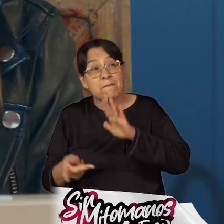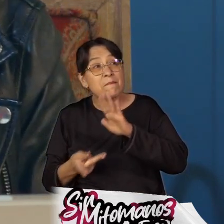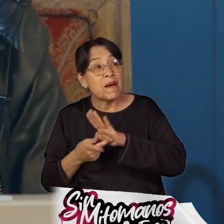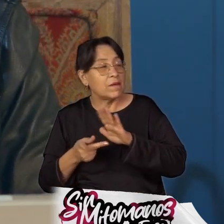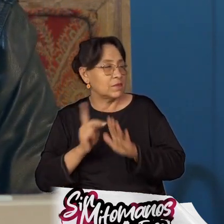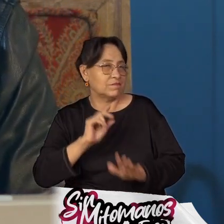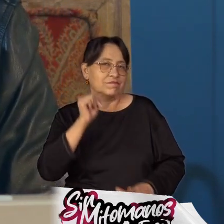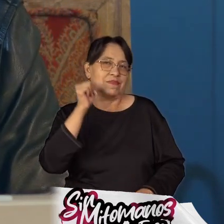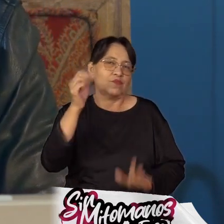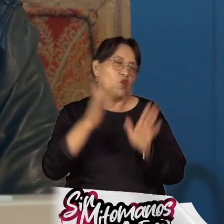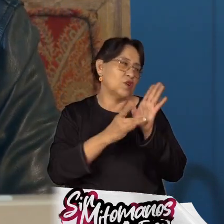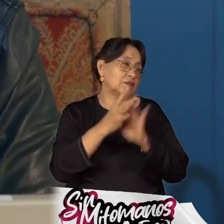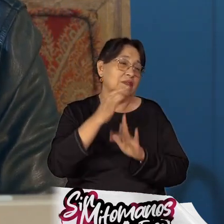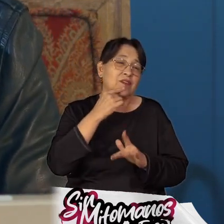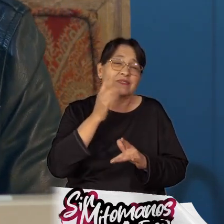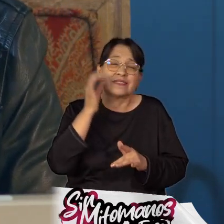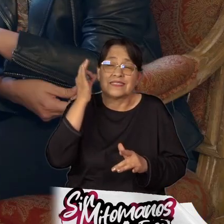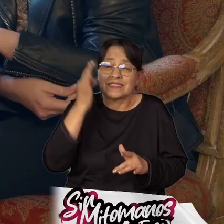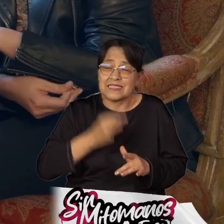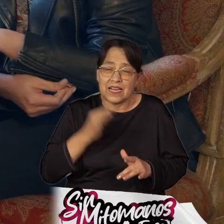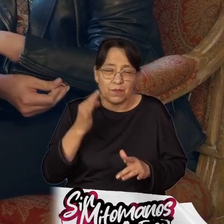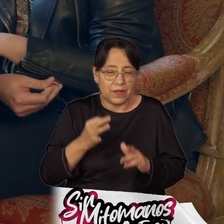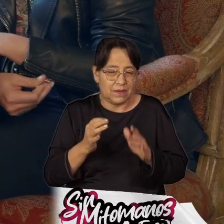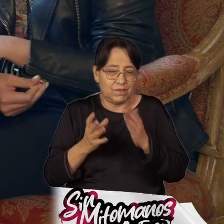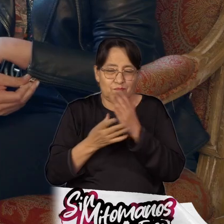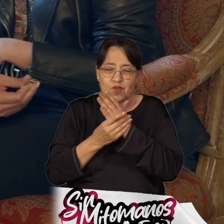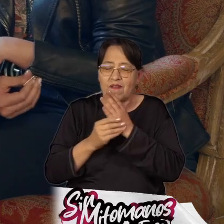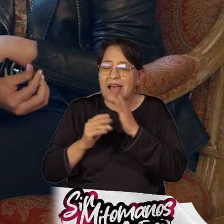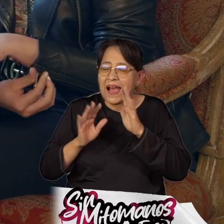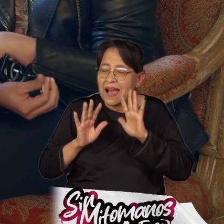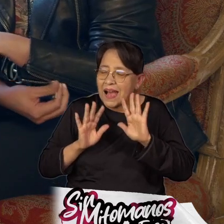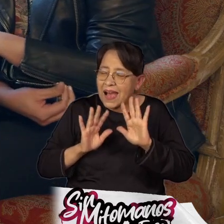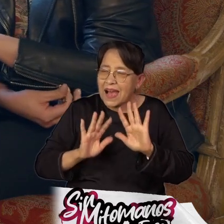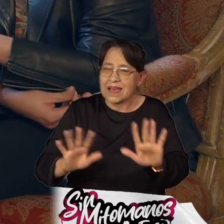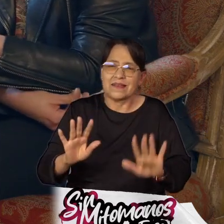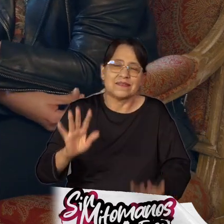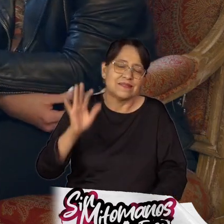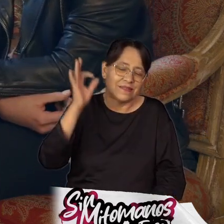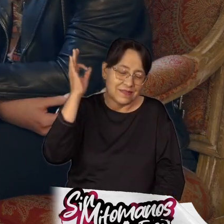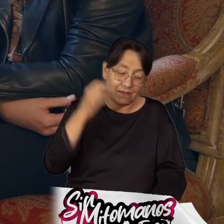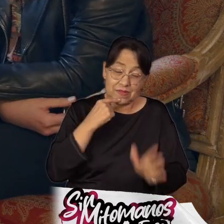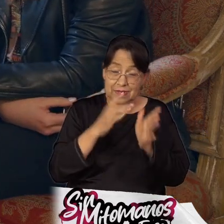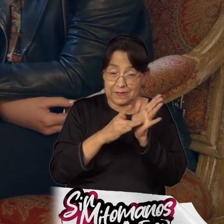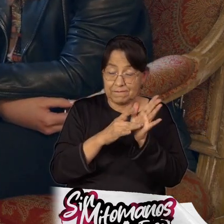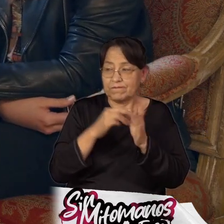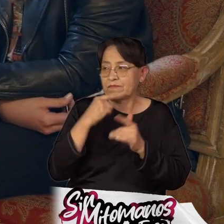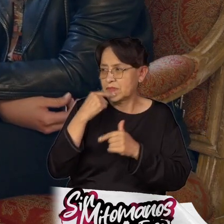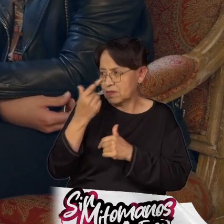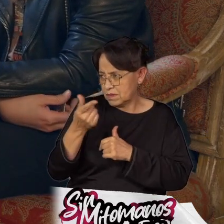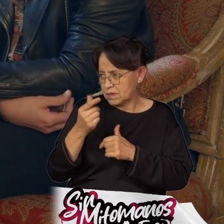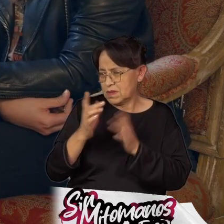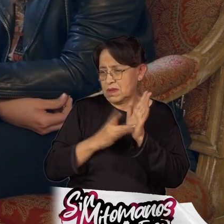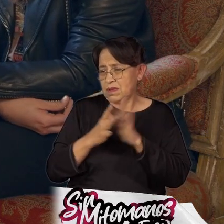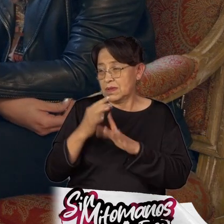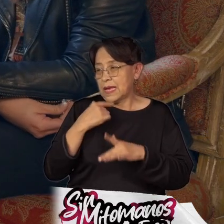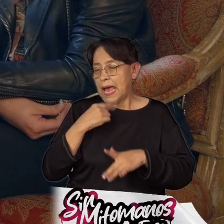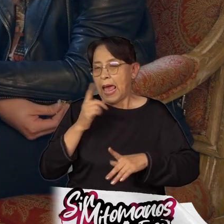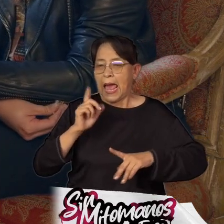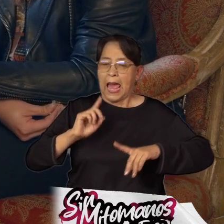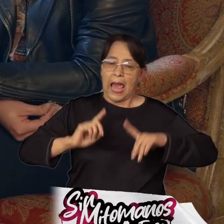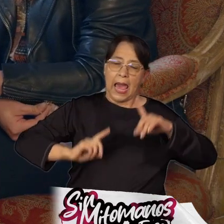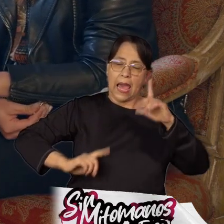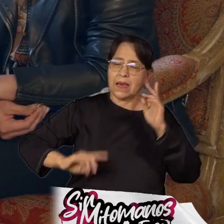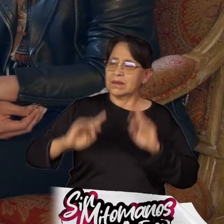dijo, Jesús mismo lo dijo. Y eso nos lleva a entender que Jesús no se daba a situaciones de